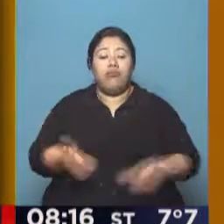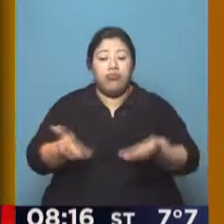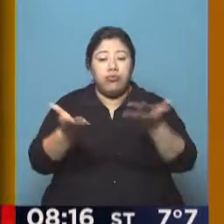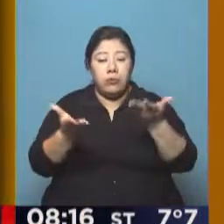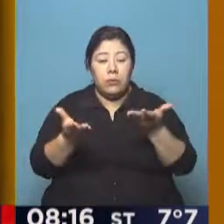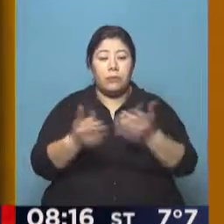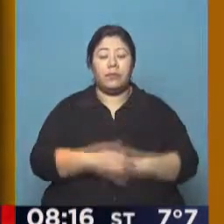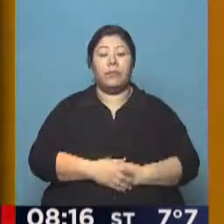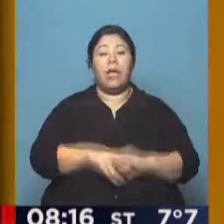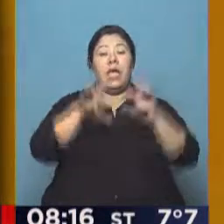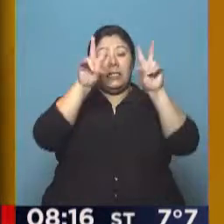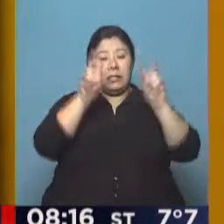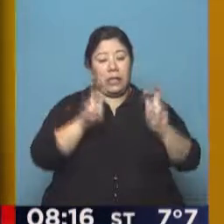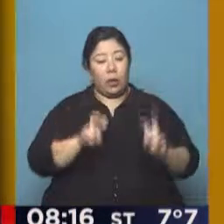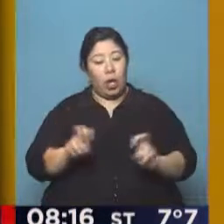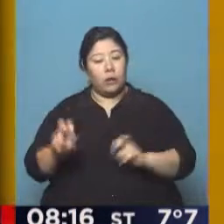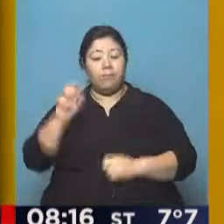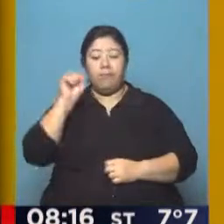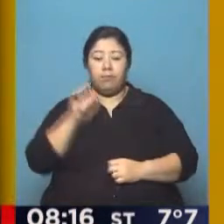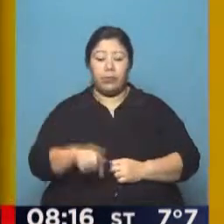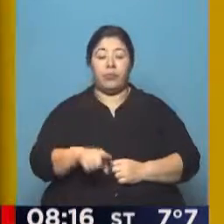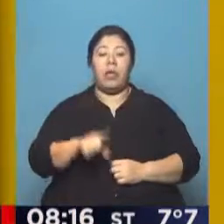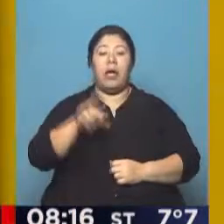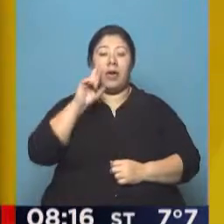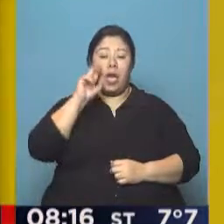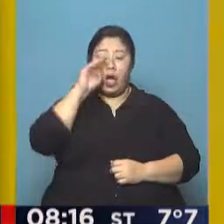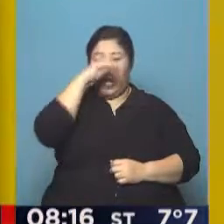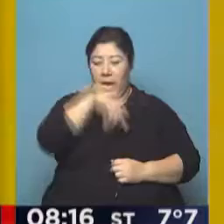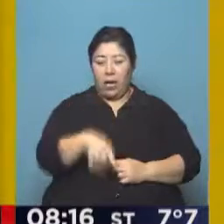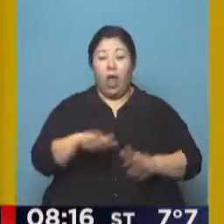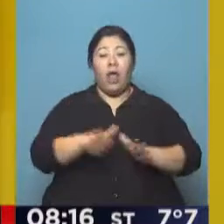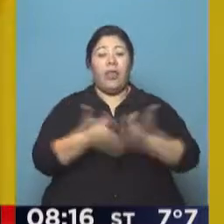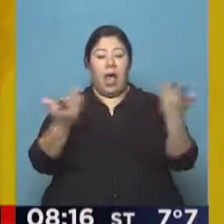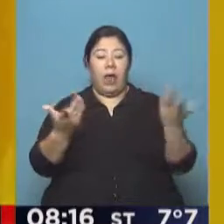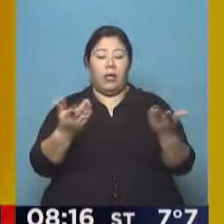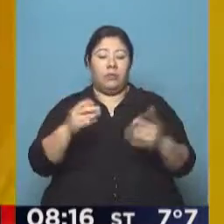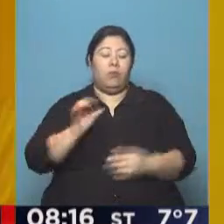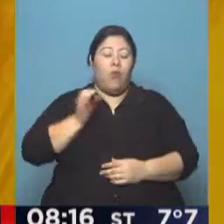entonces de la provincia de Río Negro, uno de los diarios con mayor antigüedad.